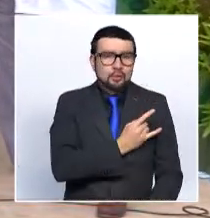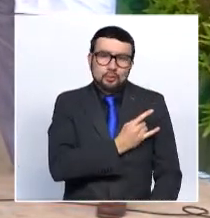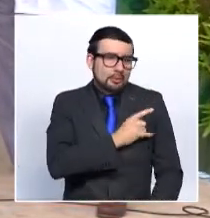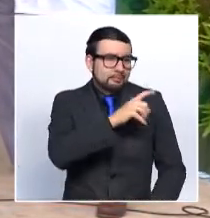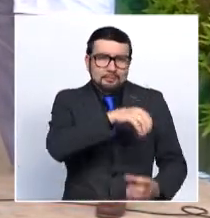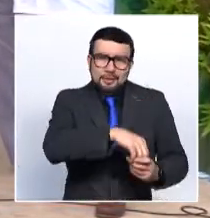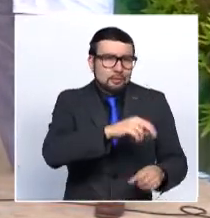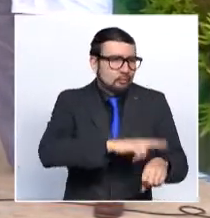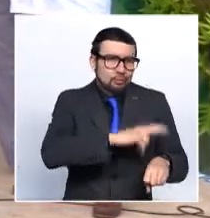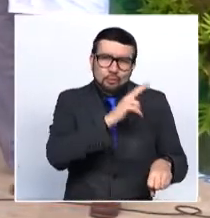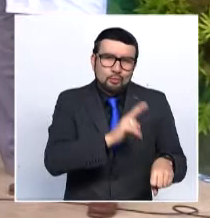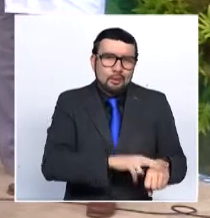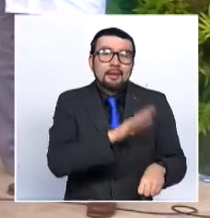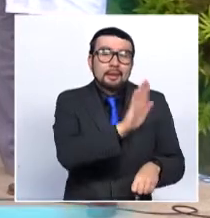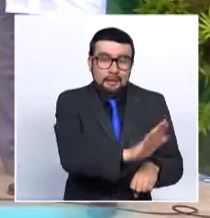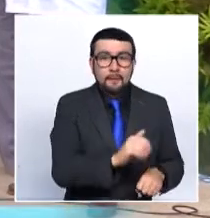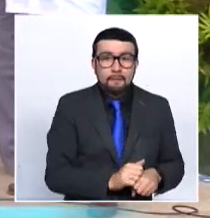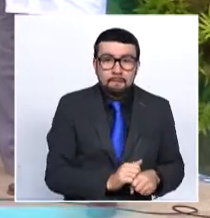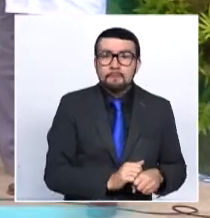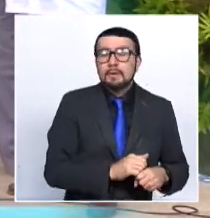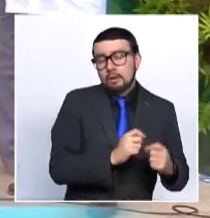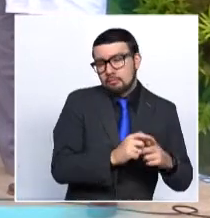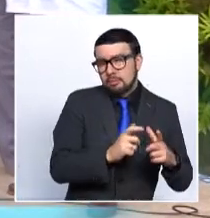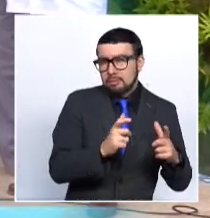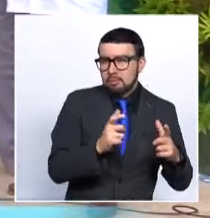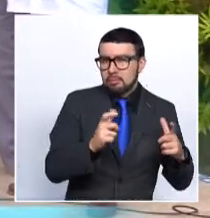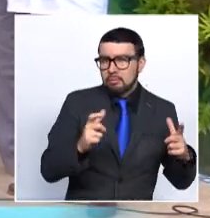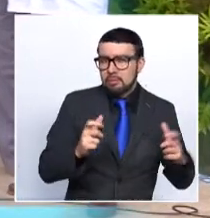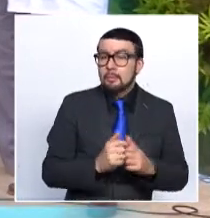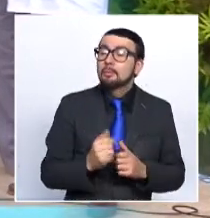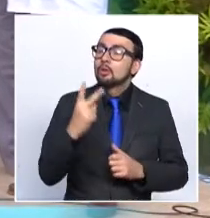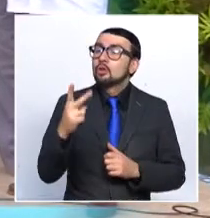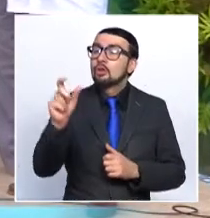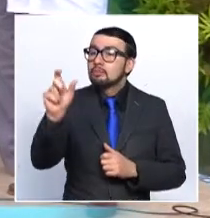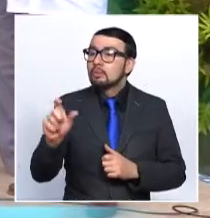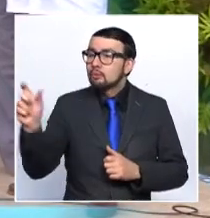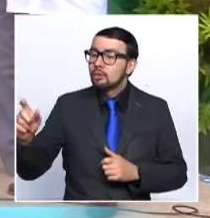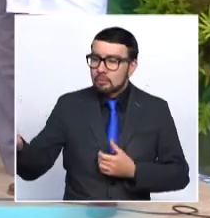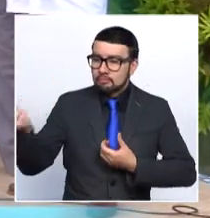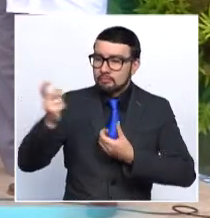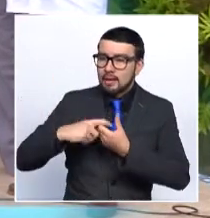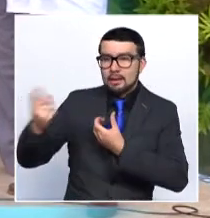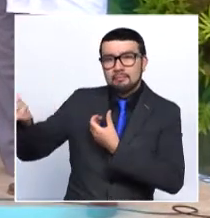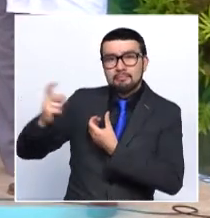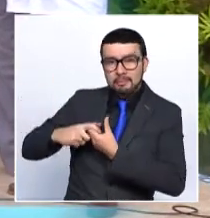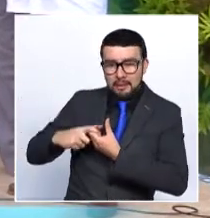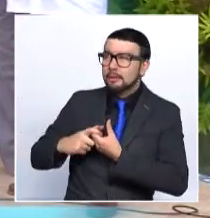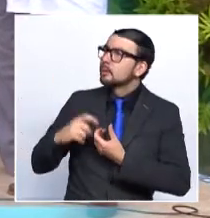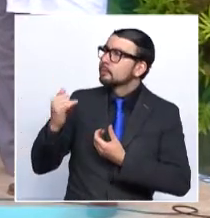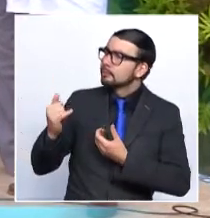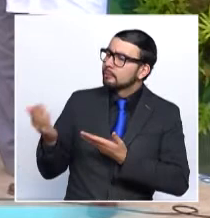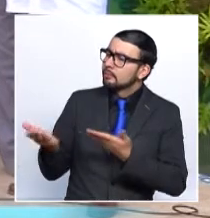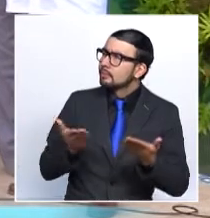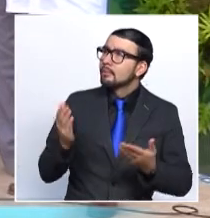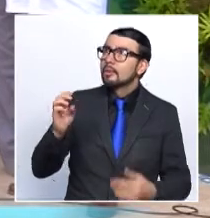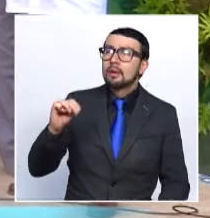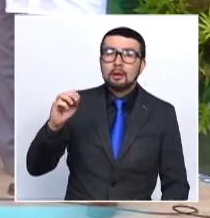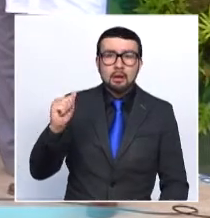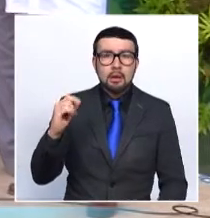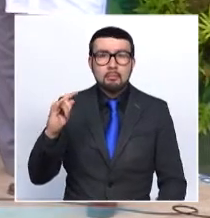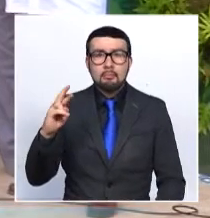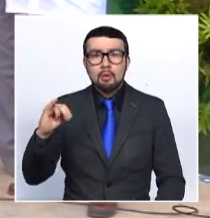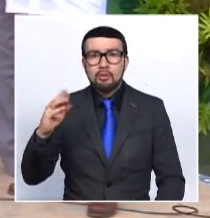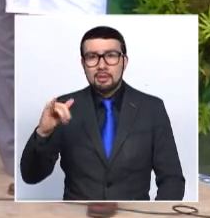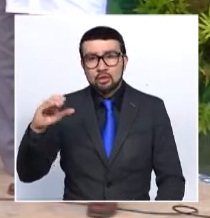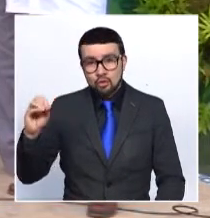grande. Y de ahí se arma todo este conjunto y llegan dos personas desde el principio a nuestros parques de la salud, que es el doctor Mauricio Rojas